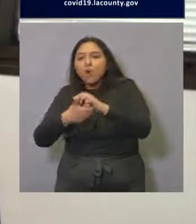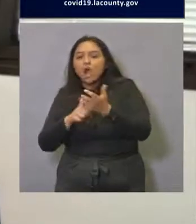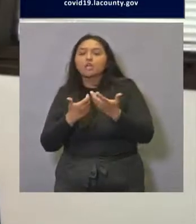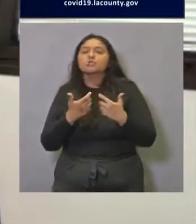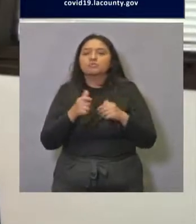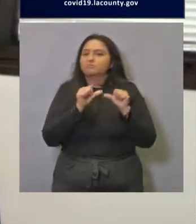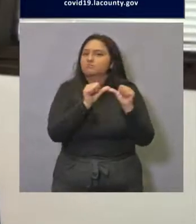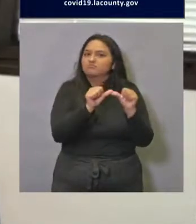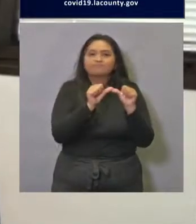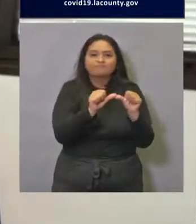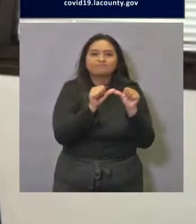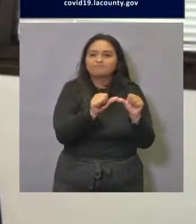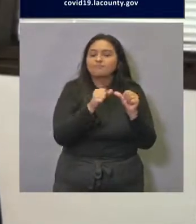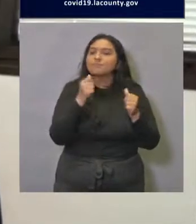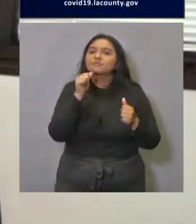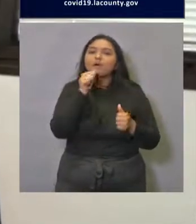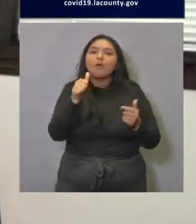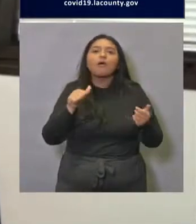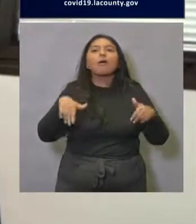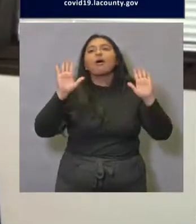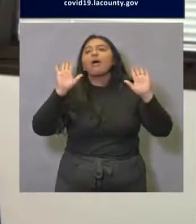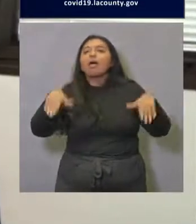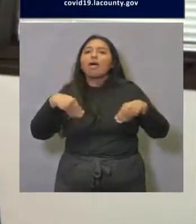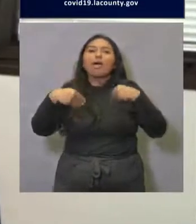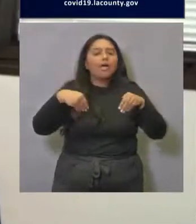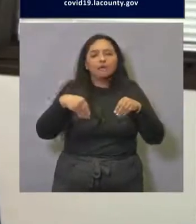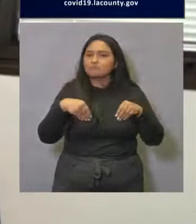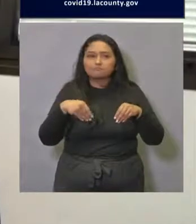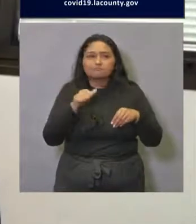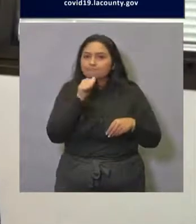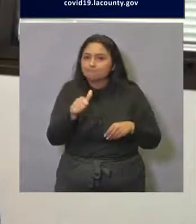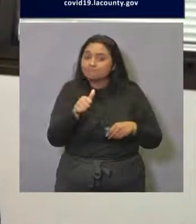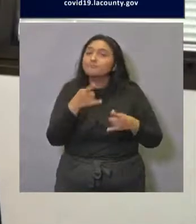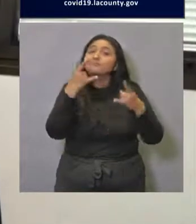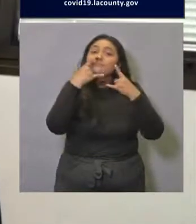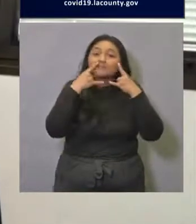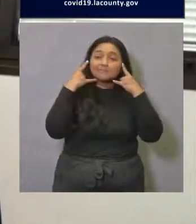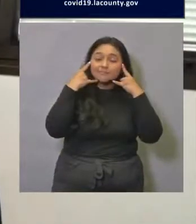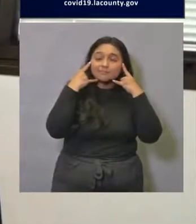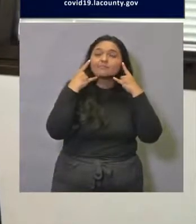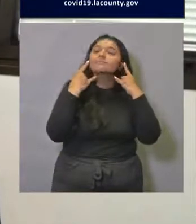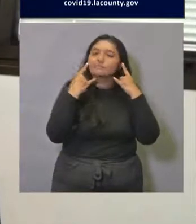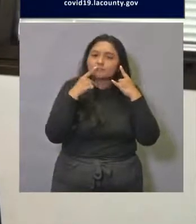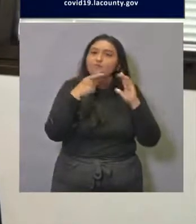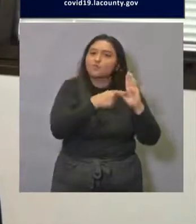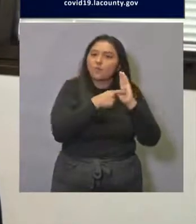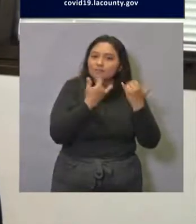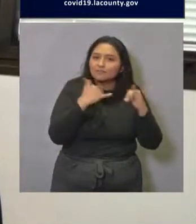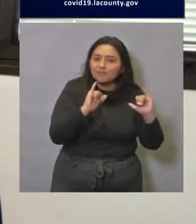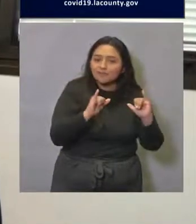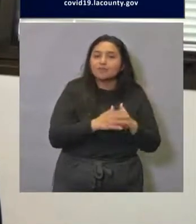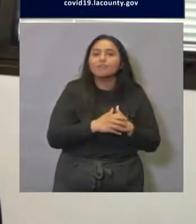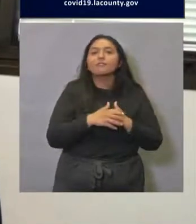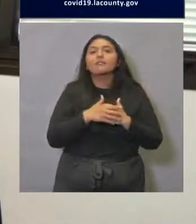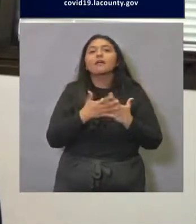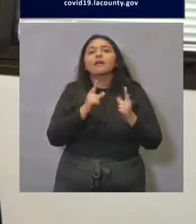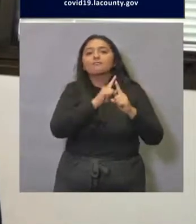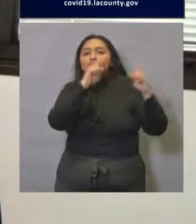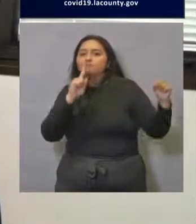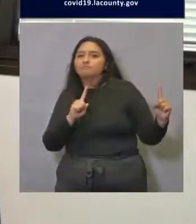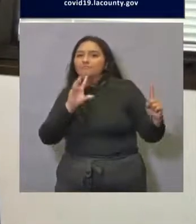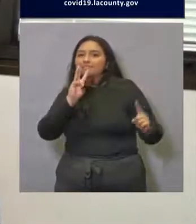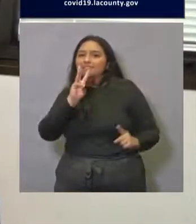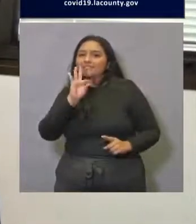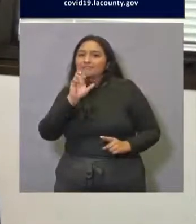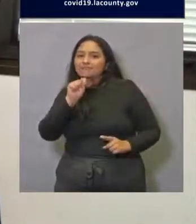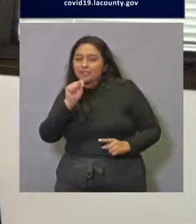Continúe usando su máscara y manteniendo la distancia física de las demás personas